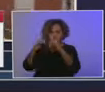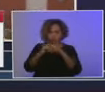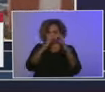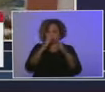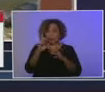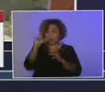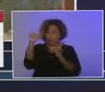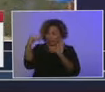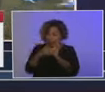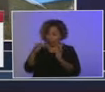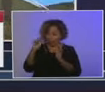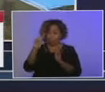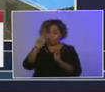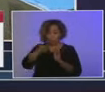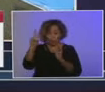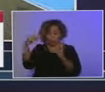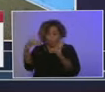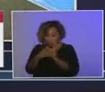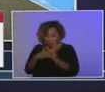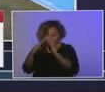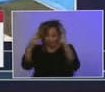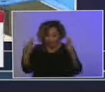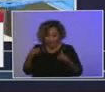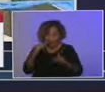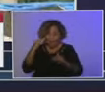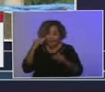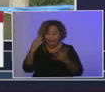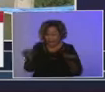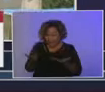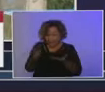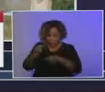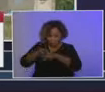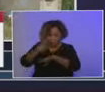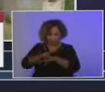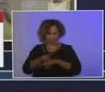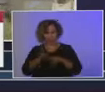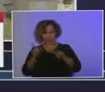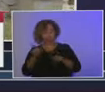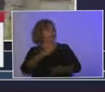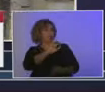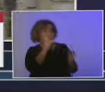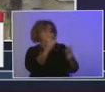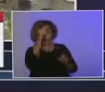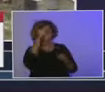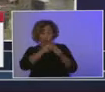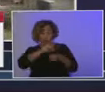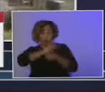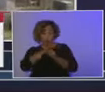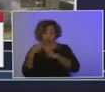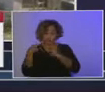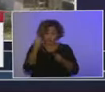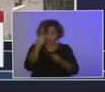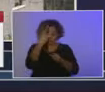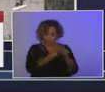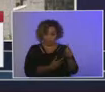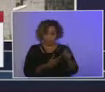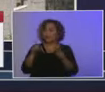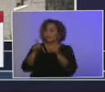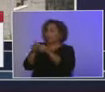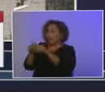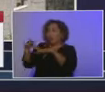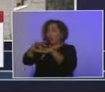¿cuántos? 20.000, 22.000 hogares en este país. Oye, recuerda que también está el COVID, ya 3 meses ya. Perdóname, esto. Lo de los terremotos,